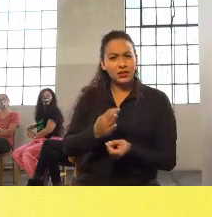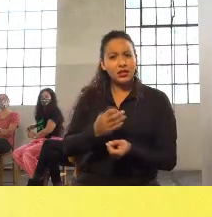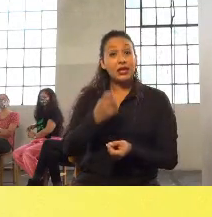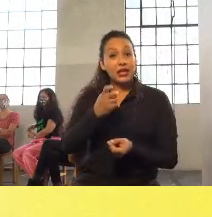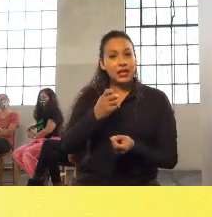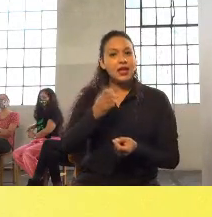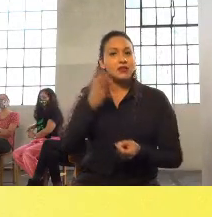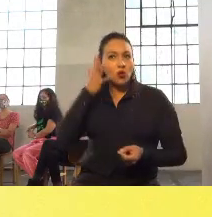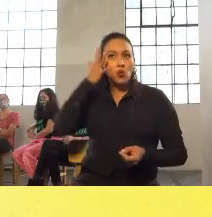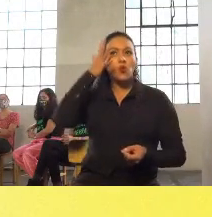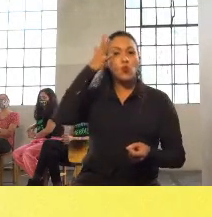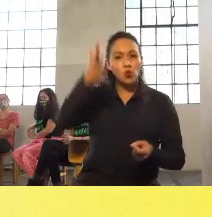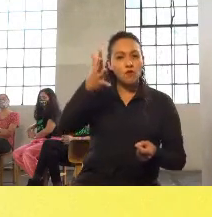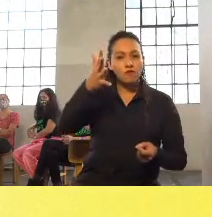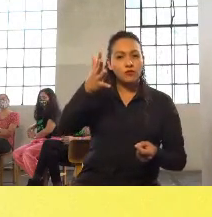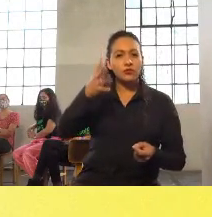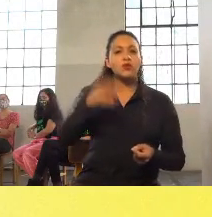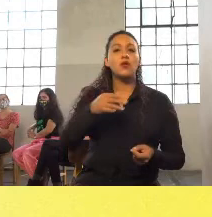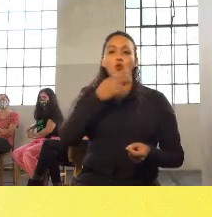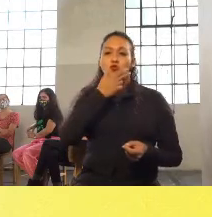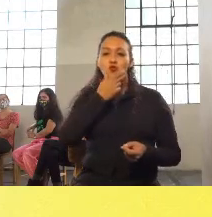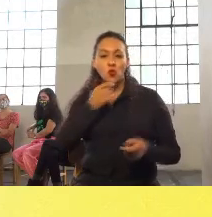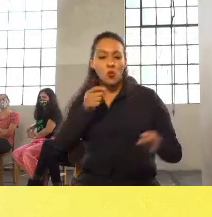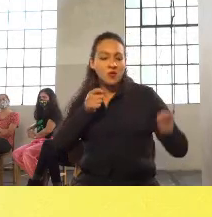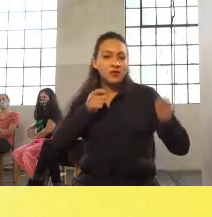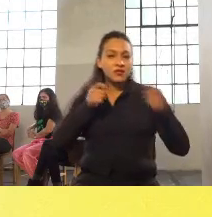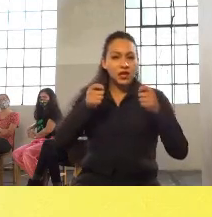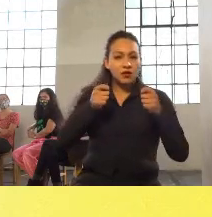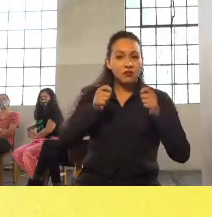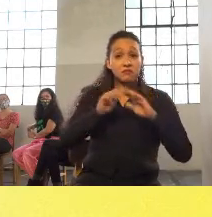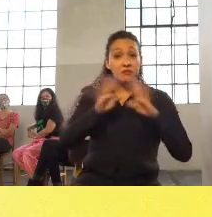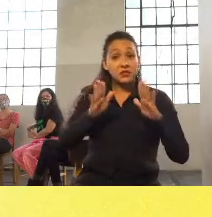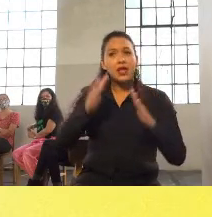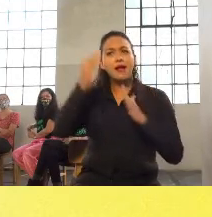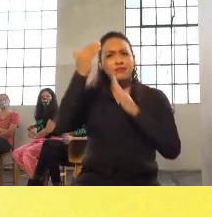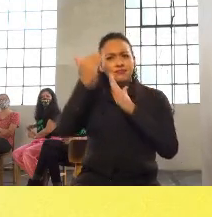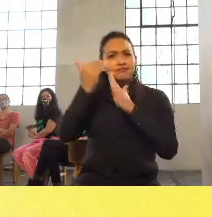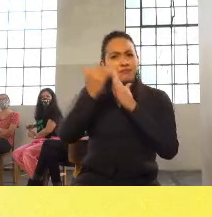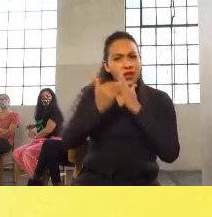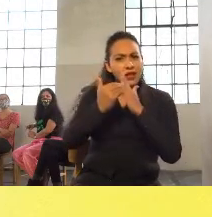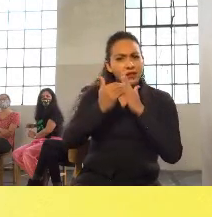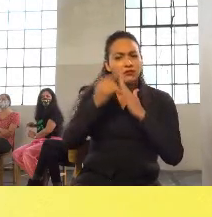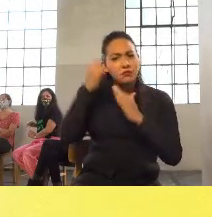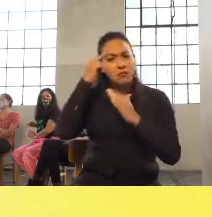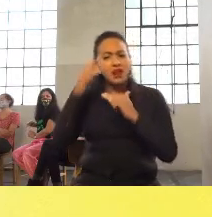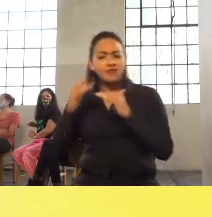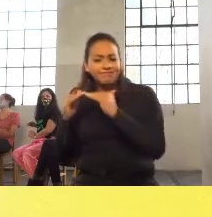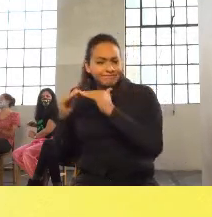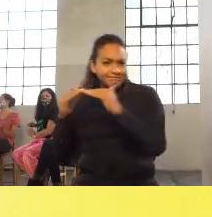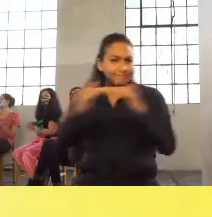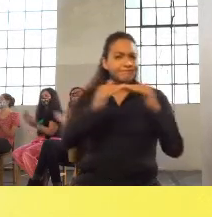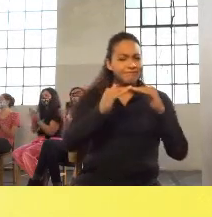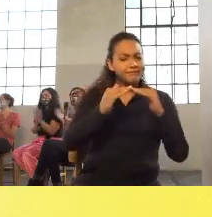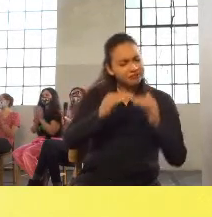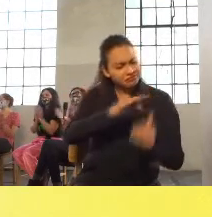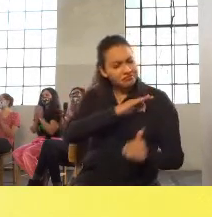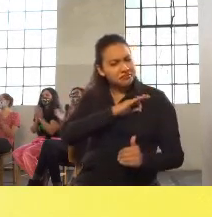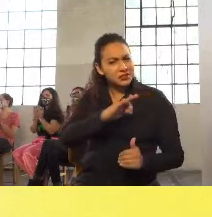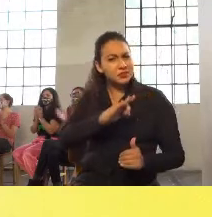derrocarán este gran monstruo, ¿no?, que está enfrente de nosotros. Por eso, esa es entonces mi rol, mi mirada.